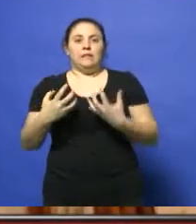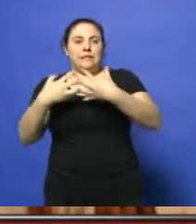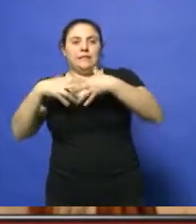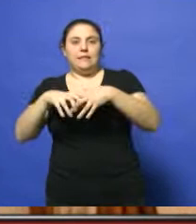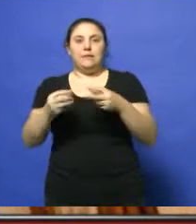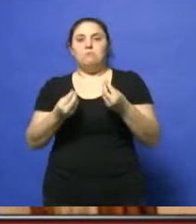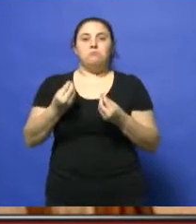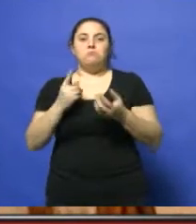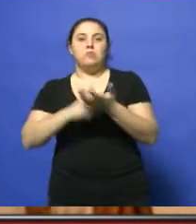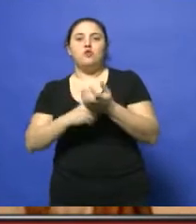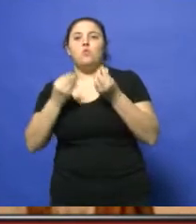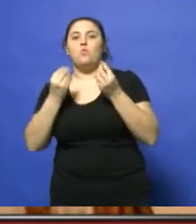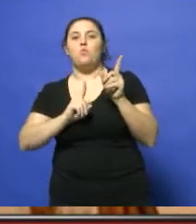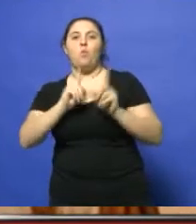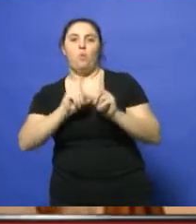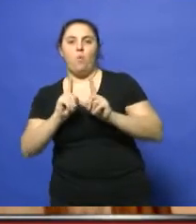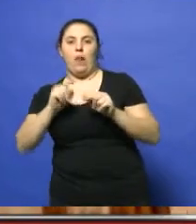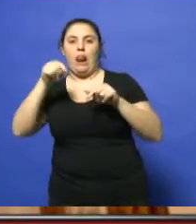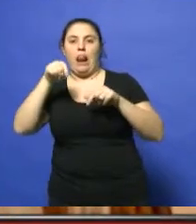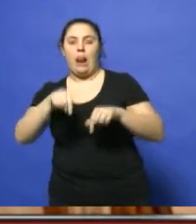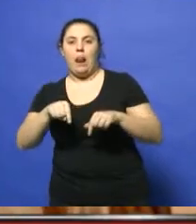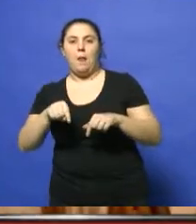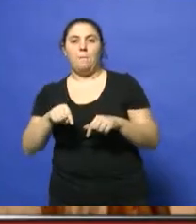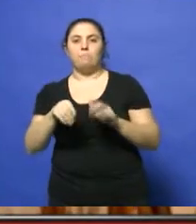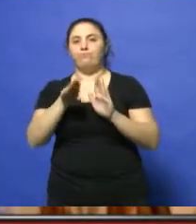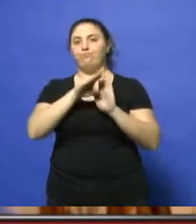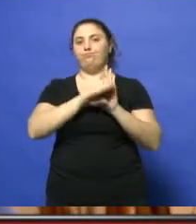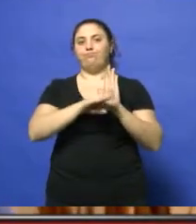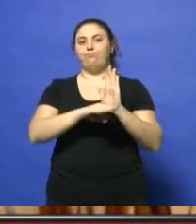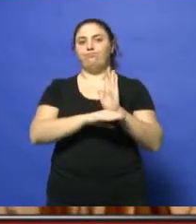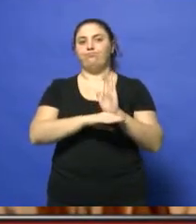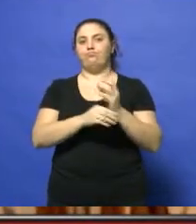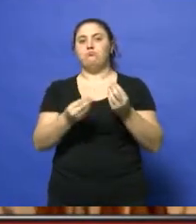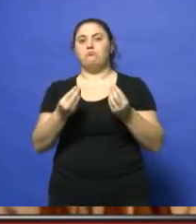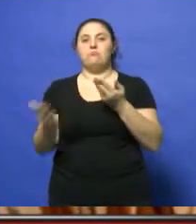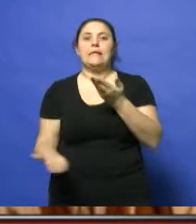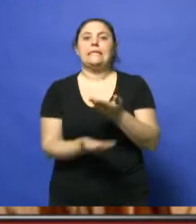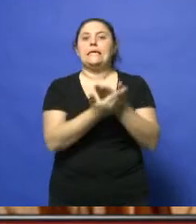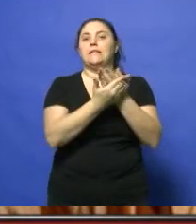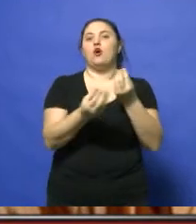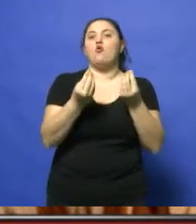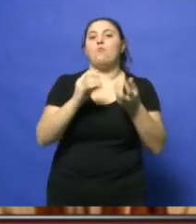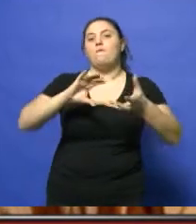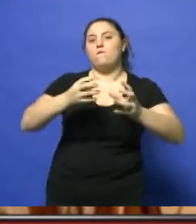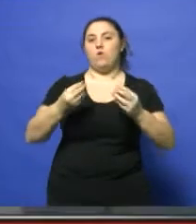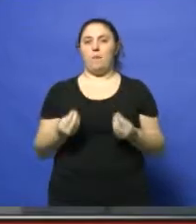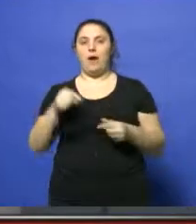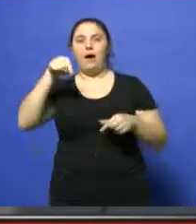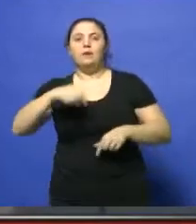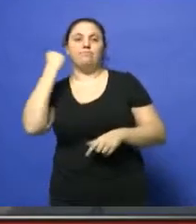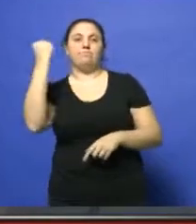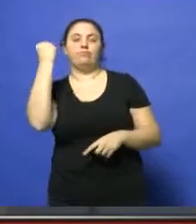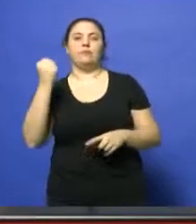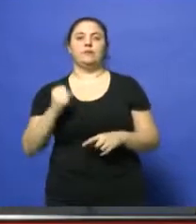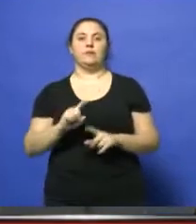inmediata, están dadas las condiciones para que eso se pueda garantizar y si no, de qué manera se garantiza. Vuelvo a decir, lo importante no